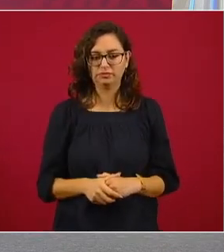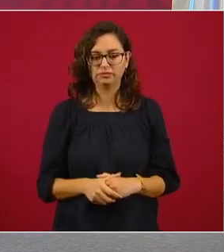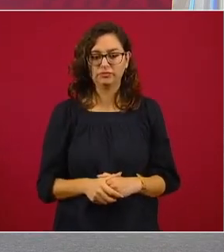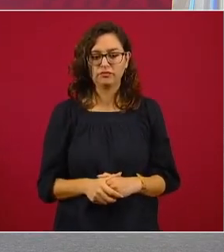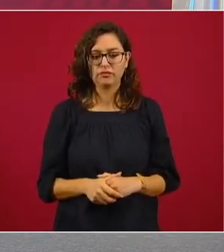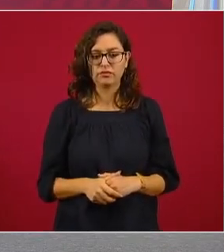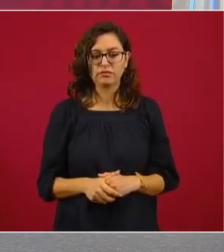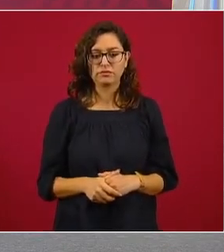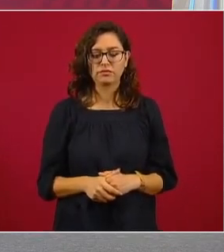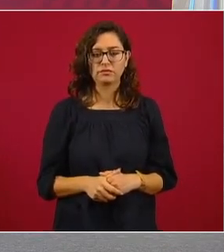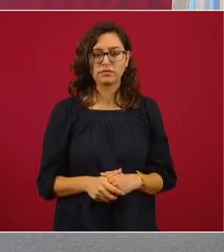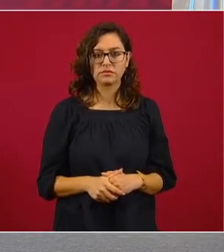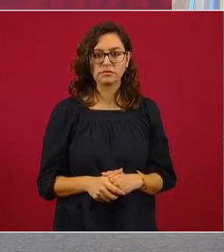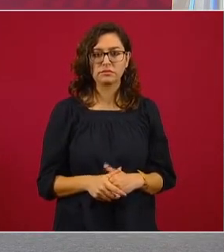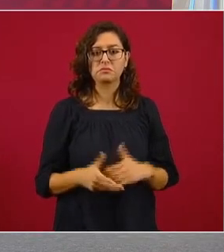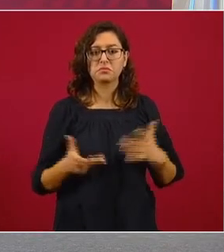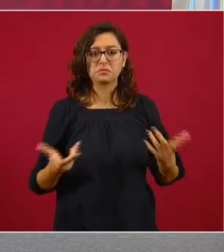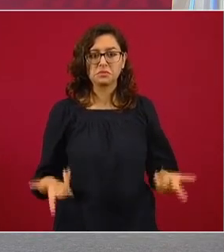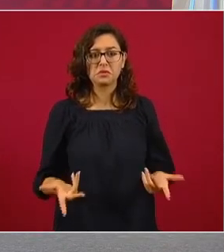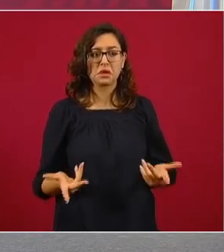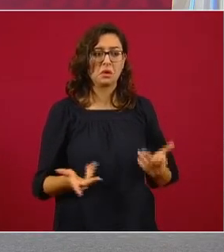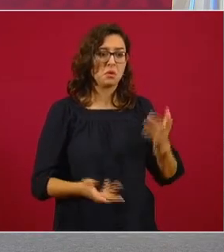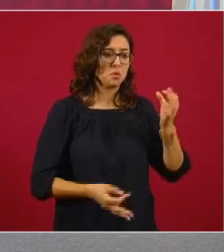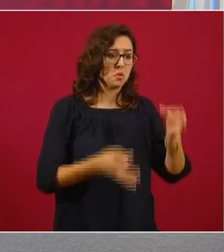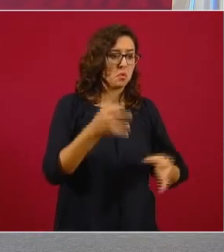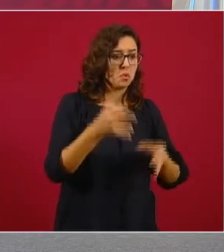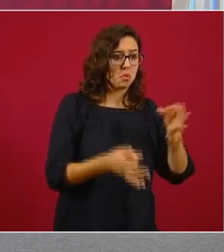procesos judiciales o a juicios sumarios